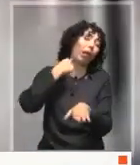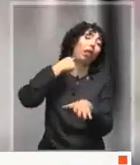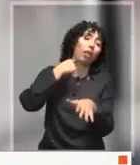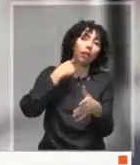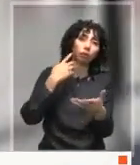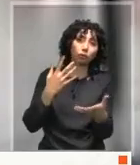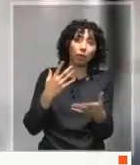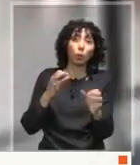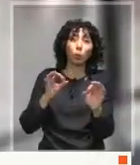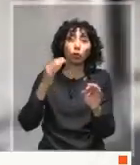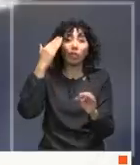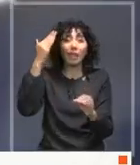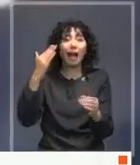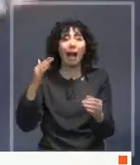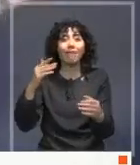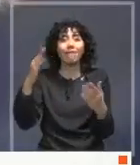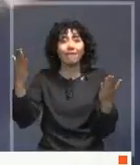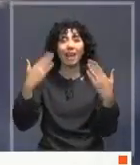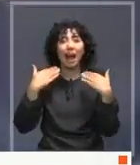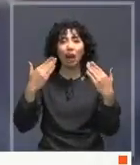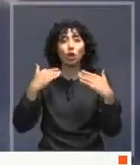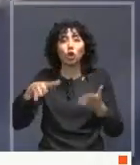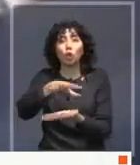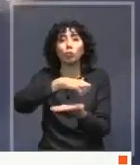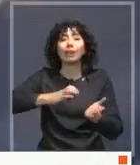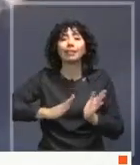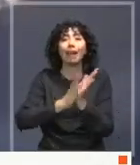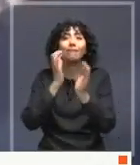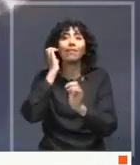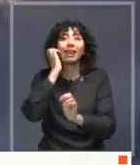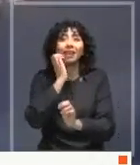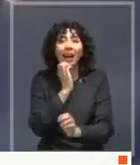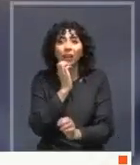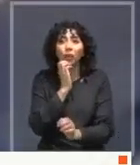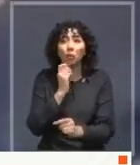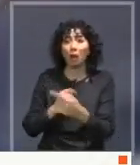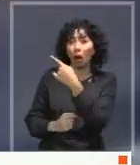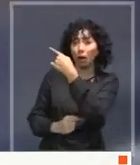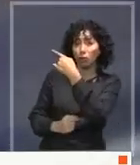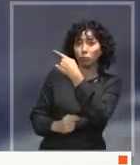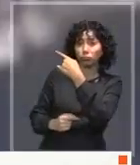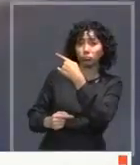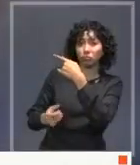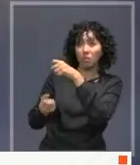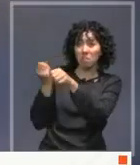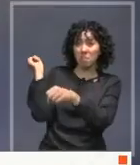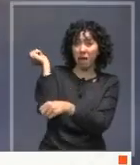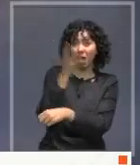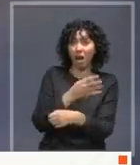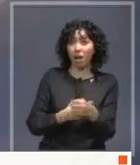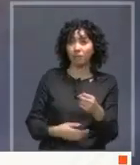día de verano en San Bernardo y en vez de estar con sus amigos en una plaza decidieron hacer esto.